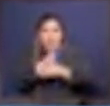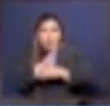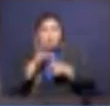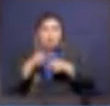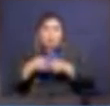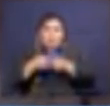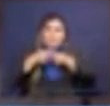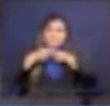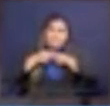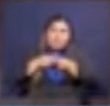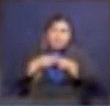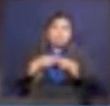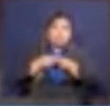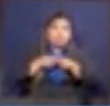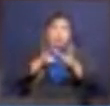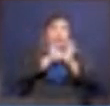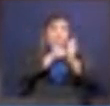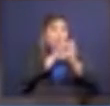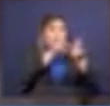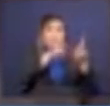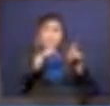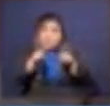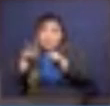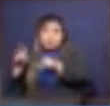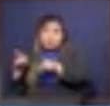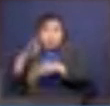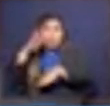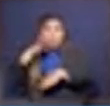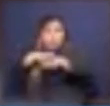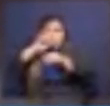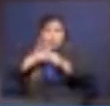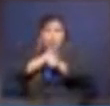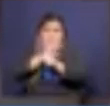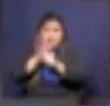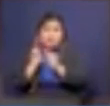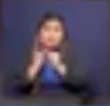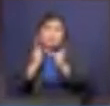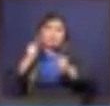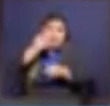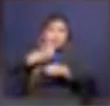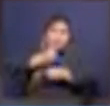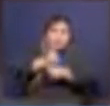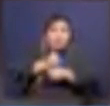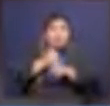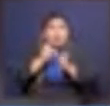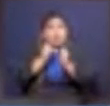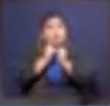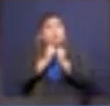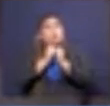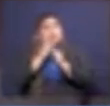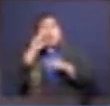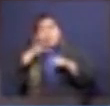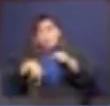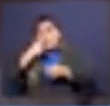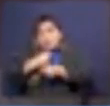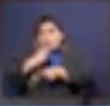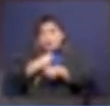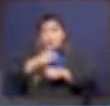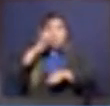que extiende la suspensión de pagos hasta el 31 de diciembre del